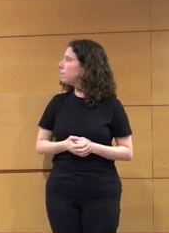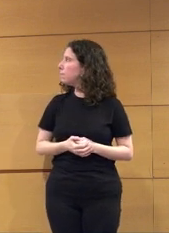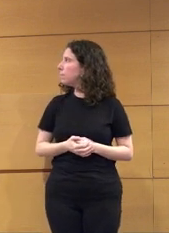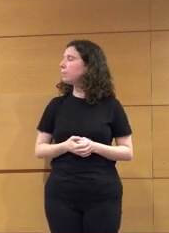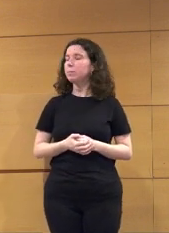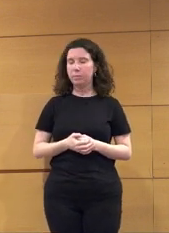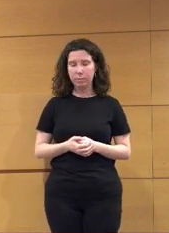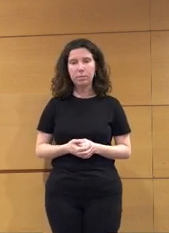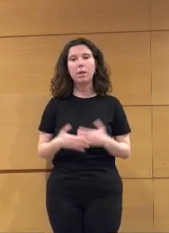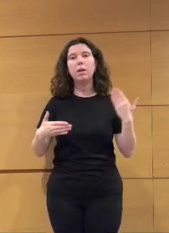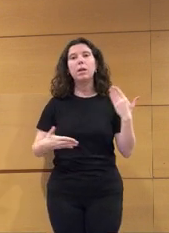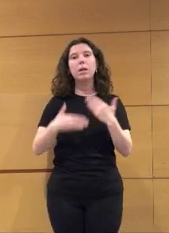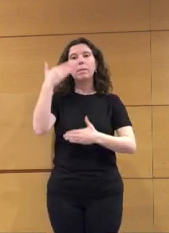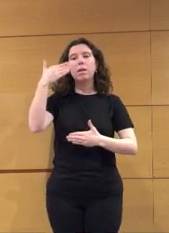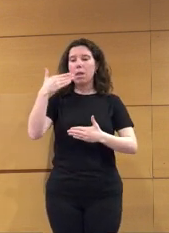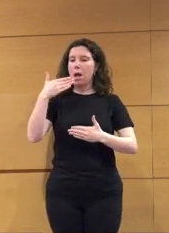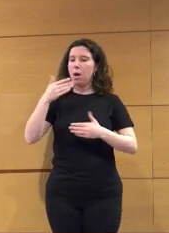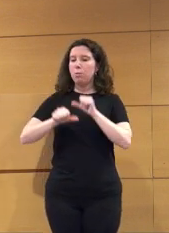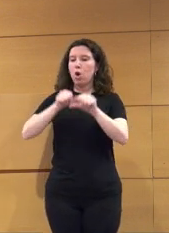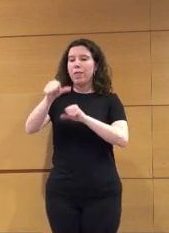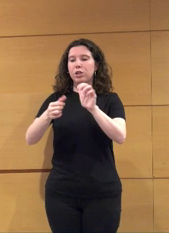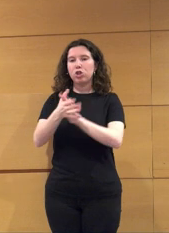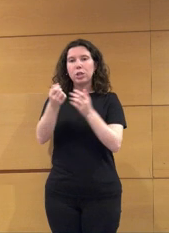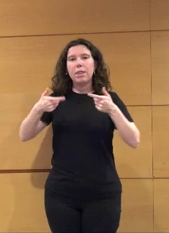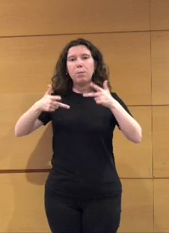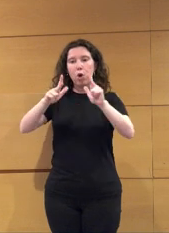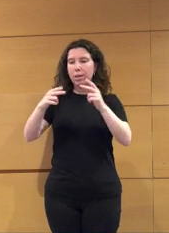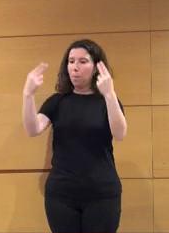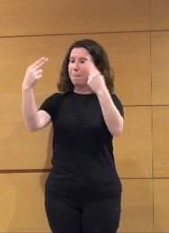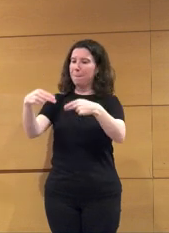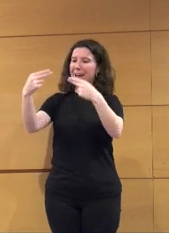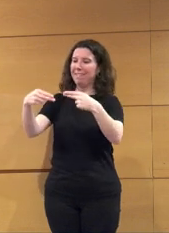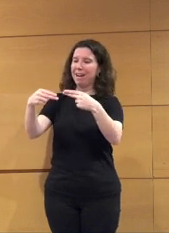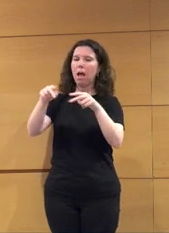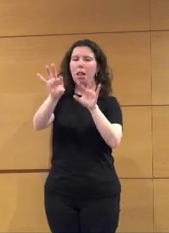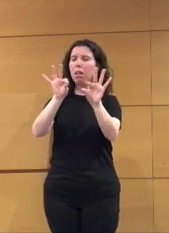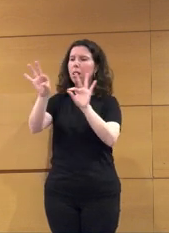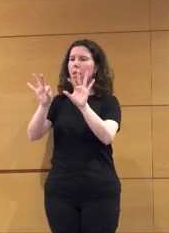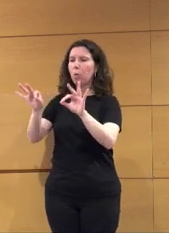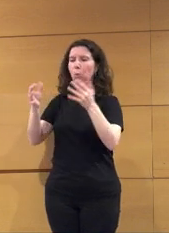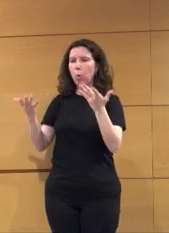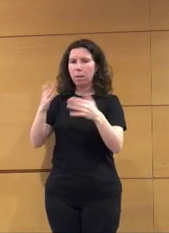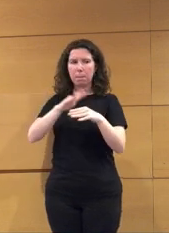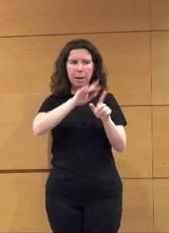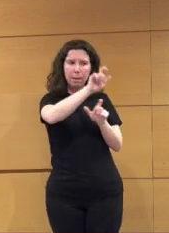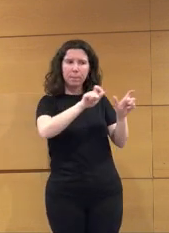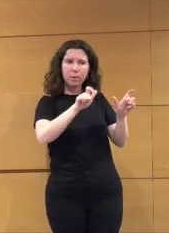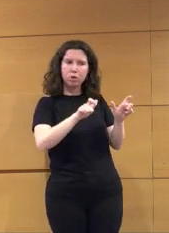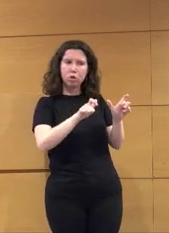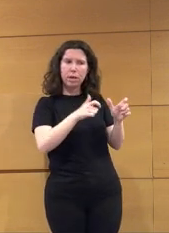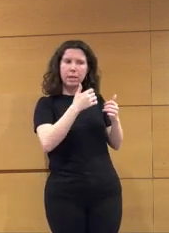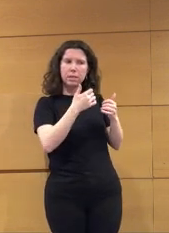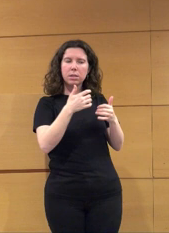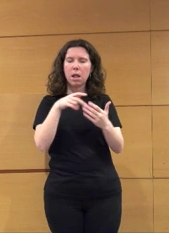Estudiando cuáles son las barreras en los procesos democráticos para personas que tienen problemas de lectocomprensión. Con